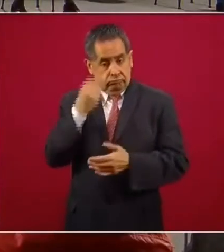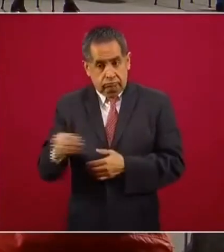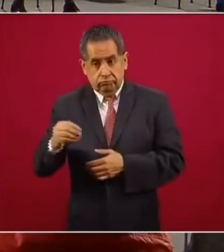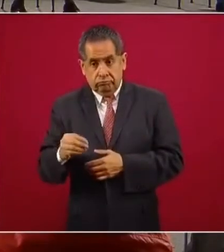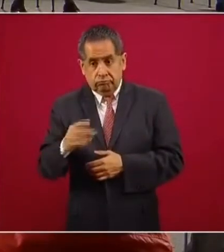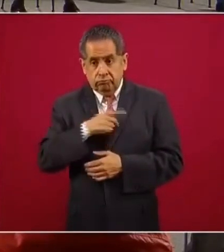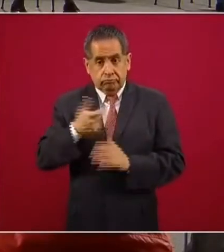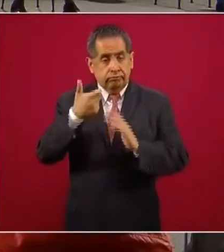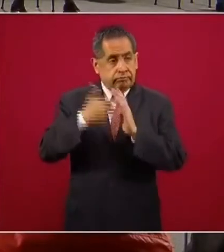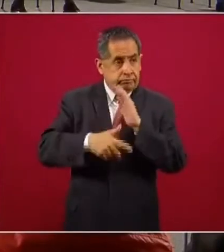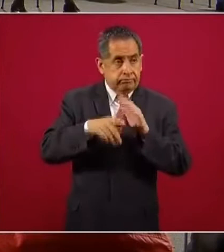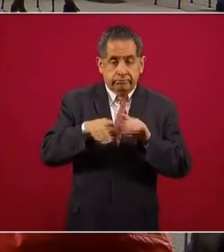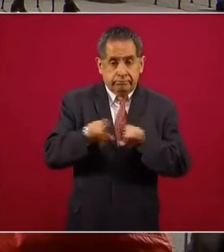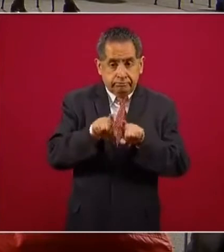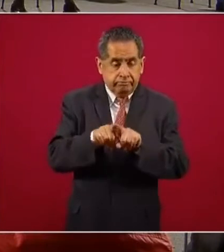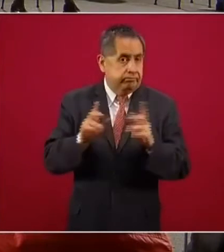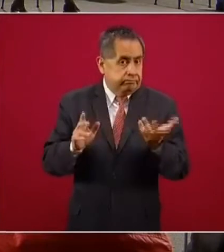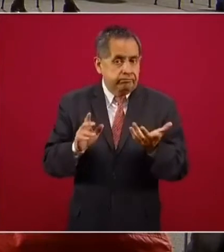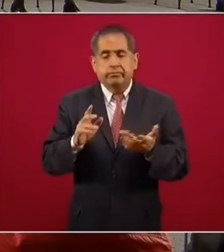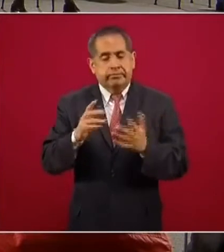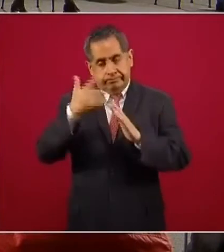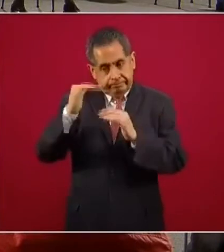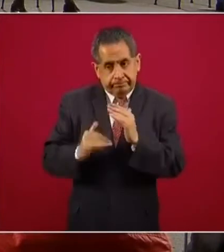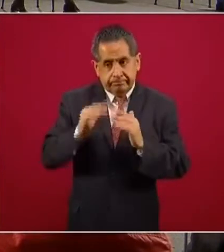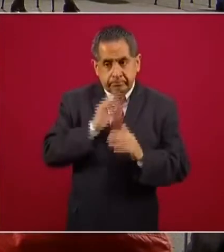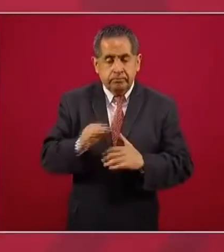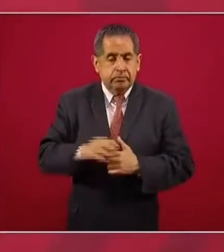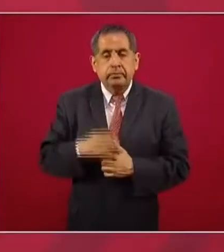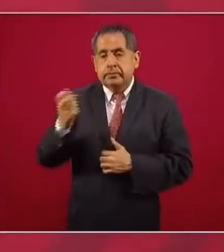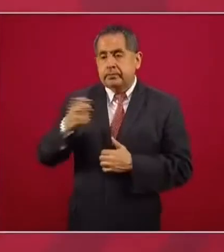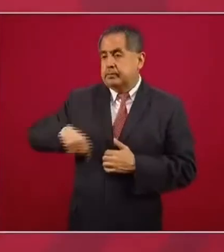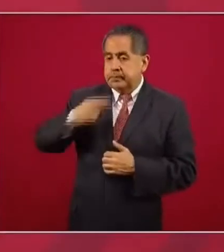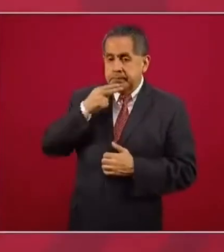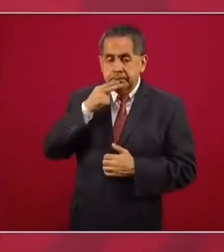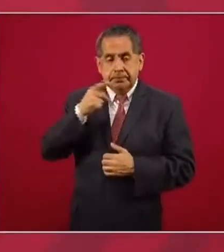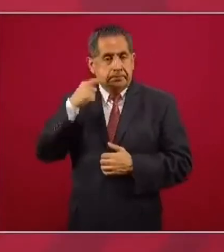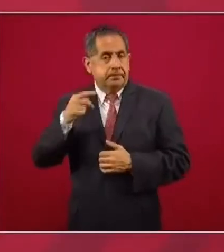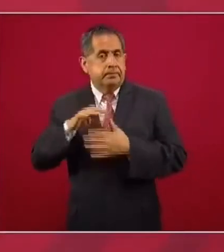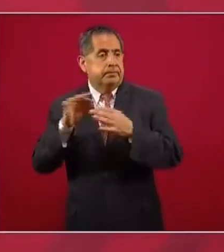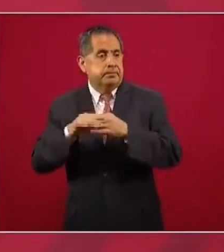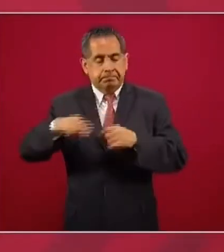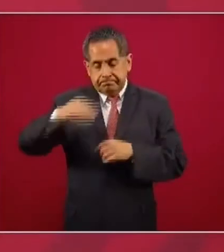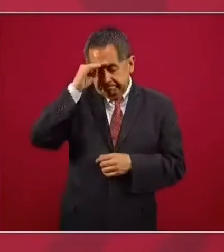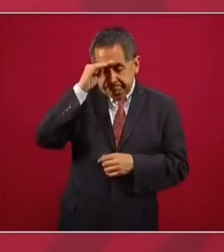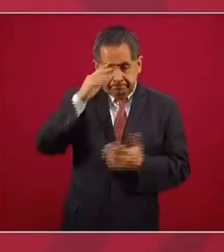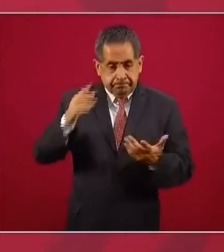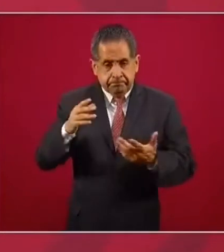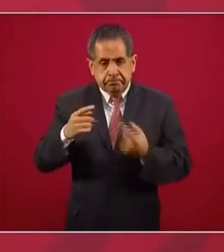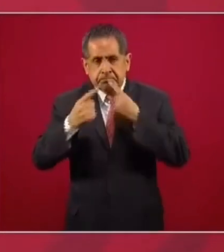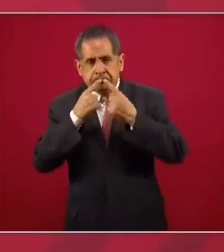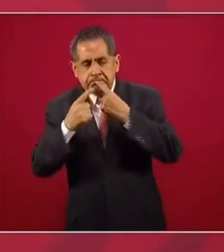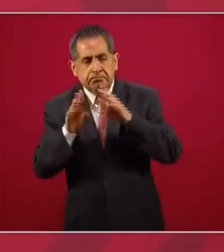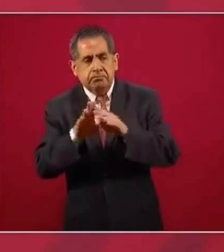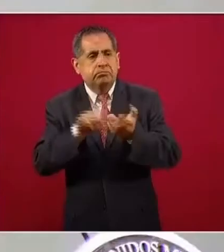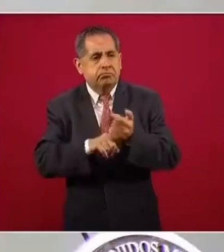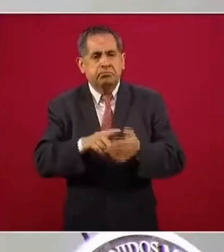necesariamente que es el precio de mercado. Y eso, efectivamente, con estas herramientas que tenemos, esto nos permite negociar